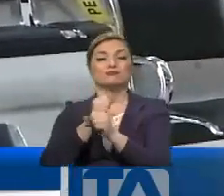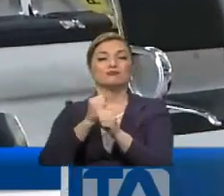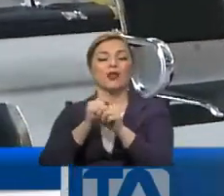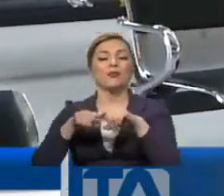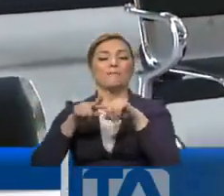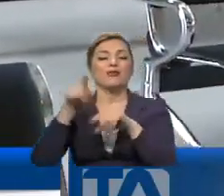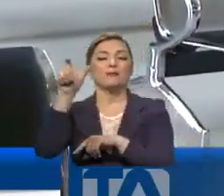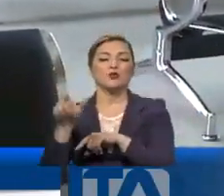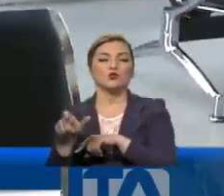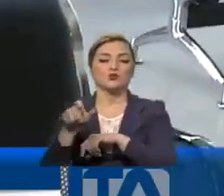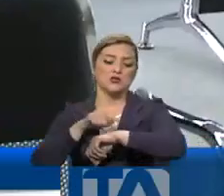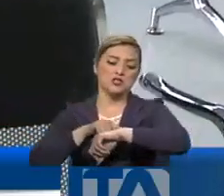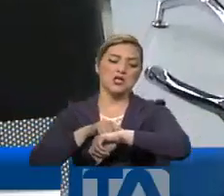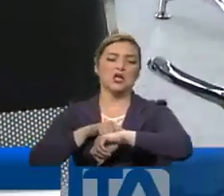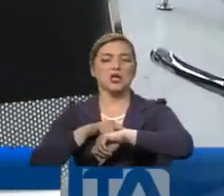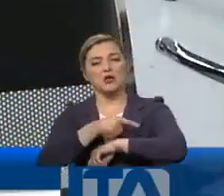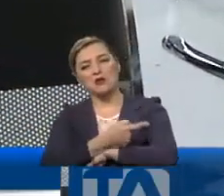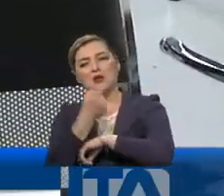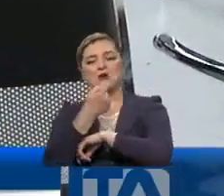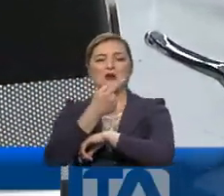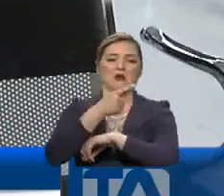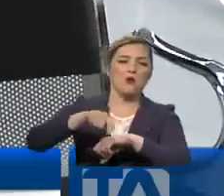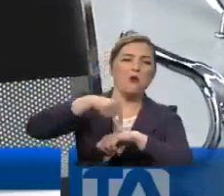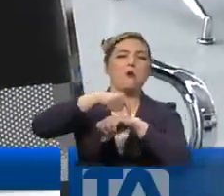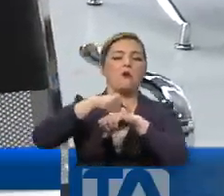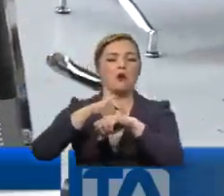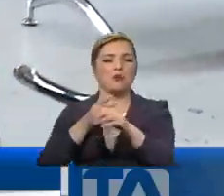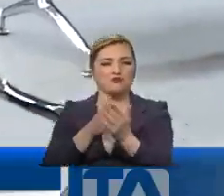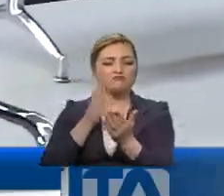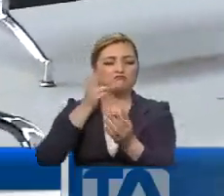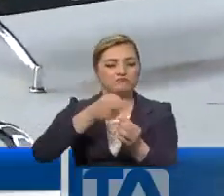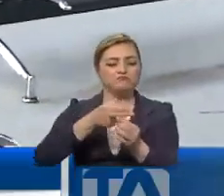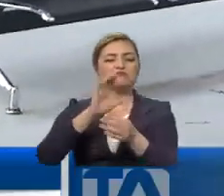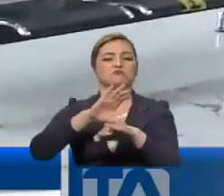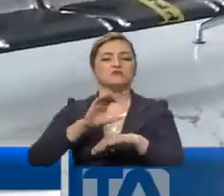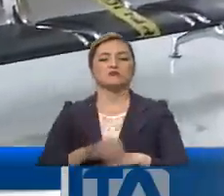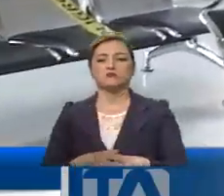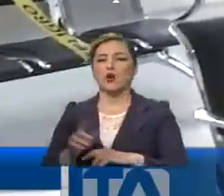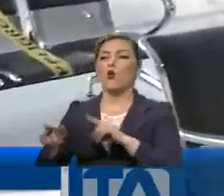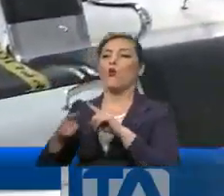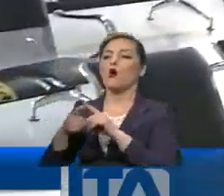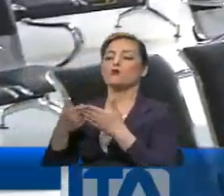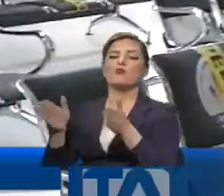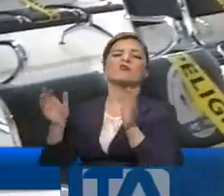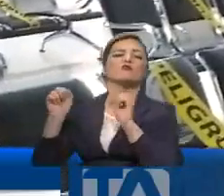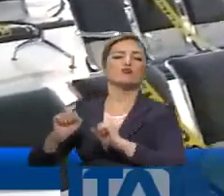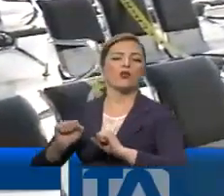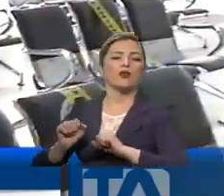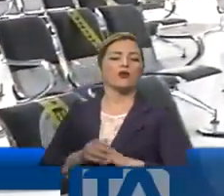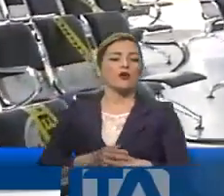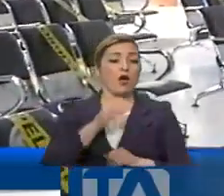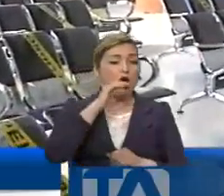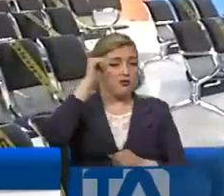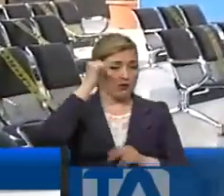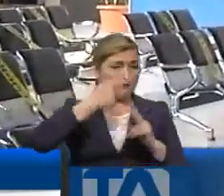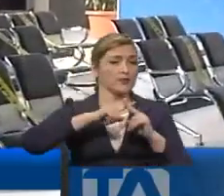ciudadano, el día y la hora también, para que puedan acceder a cada centro. ¿Y desde cuándo está habilitada esta opción? Ya está habilitada desde